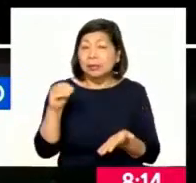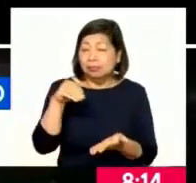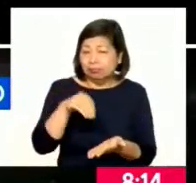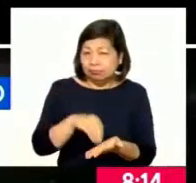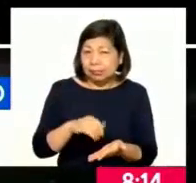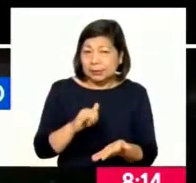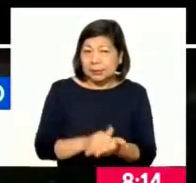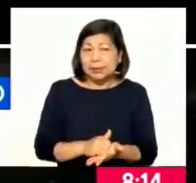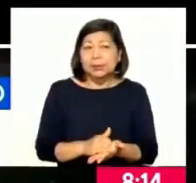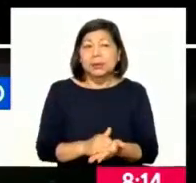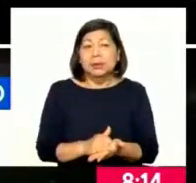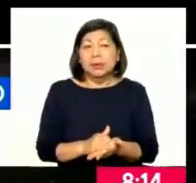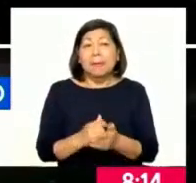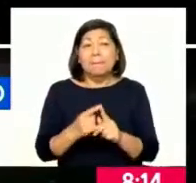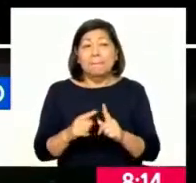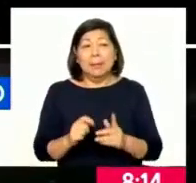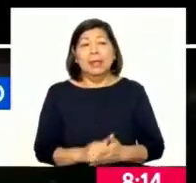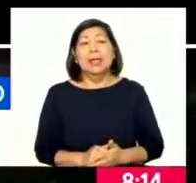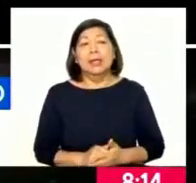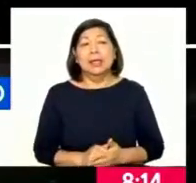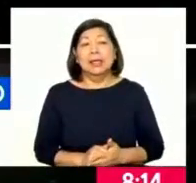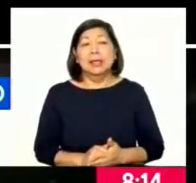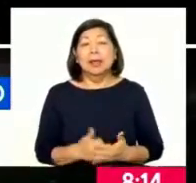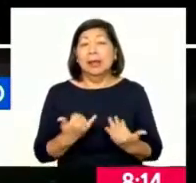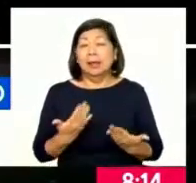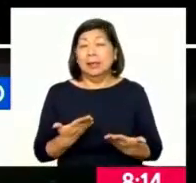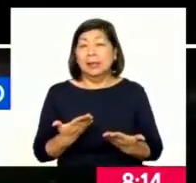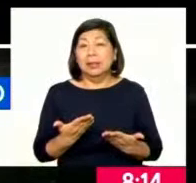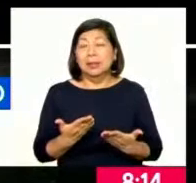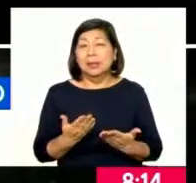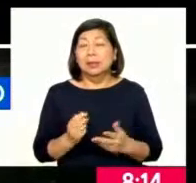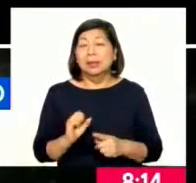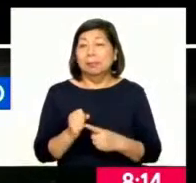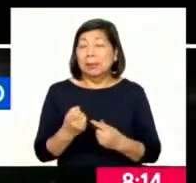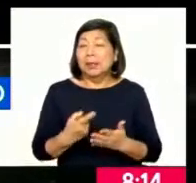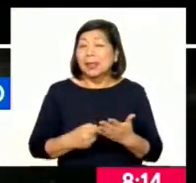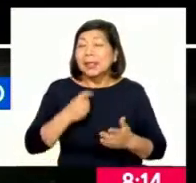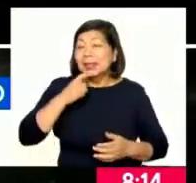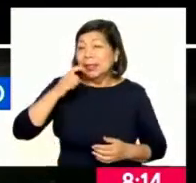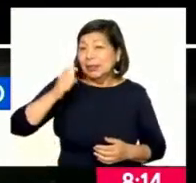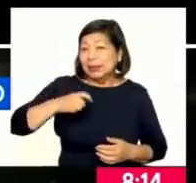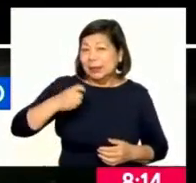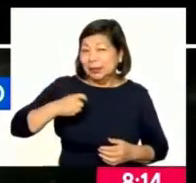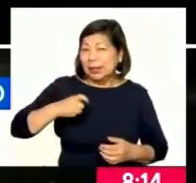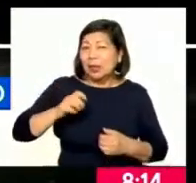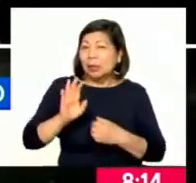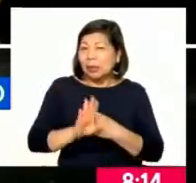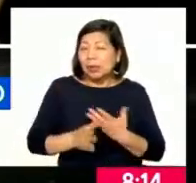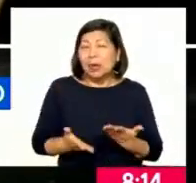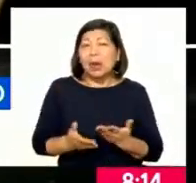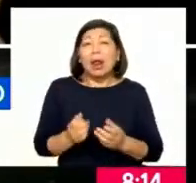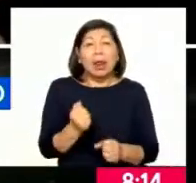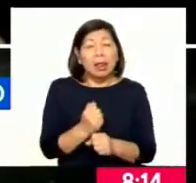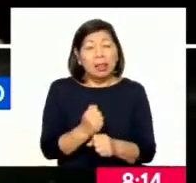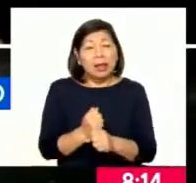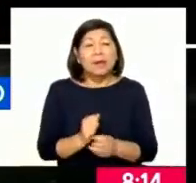planteado desde la ocurrencia de este desastre ambiental que es necesario garantizar, además de las